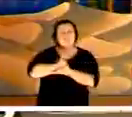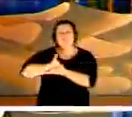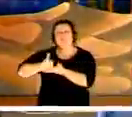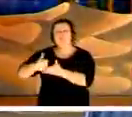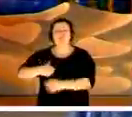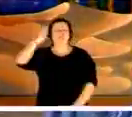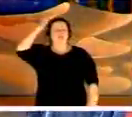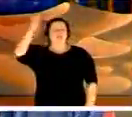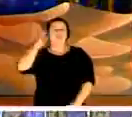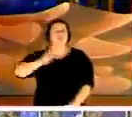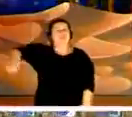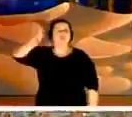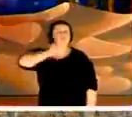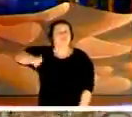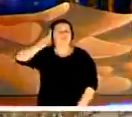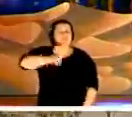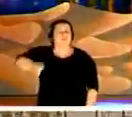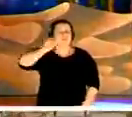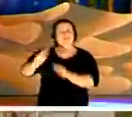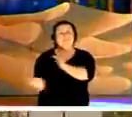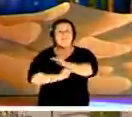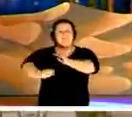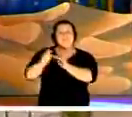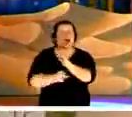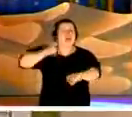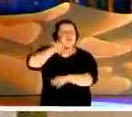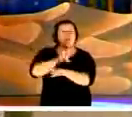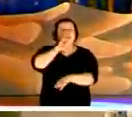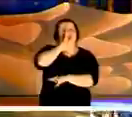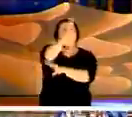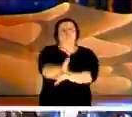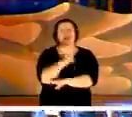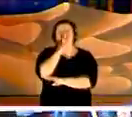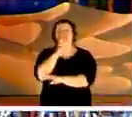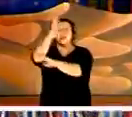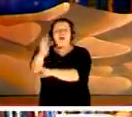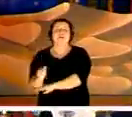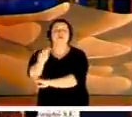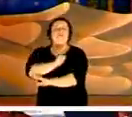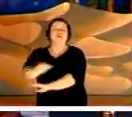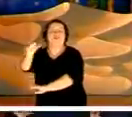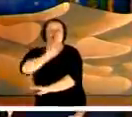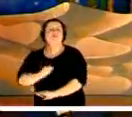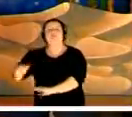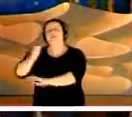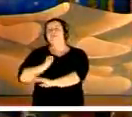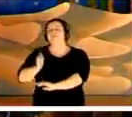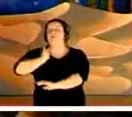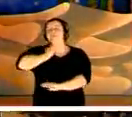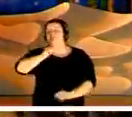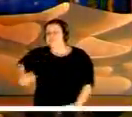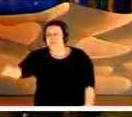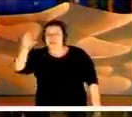reyes de trampa, mentiras, engaños que escuchan al pueblo cada cuatro años, que con su chanchullo de bote han mamado, de tarjetas negras se